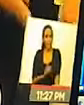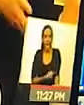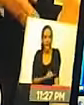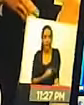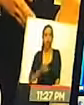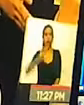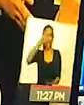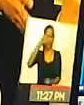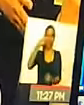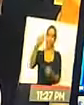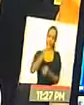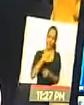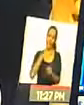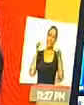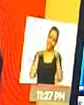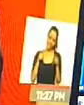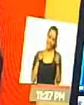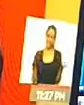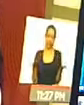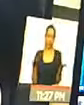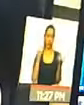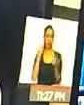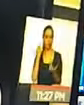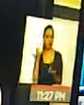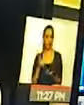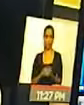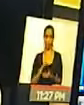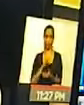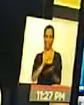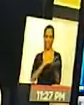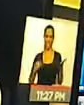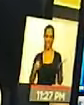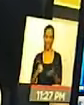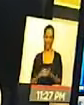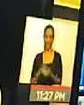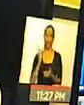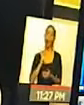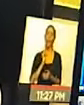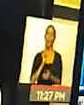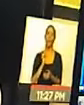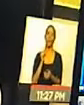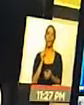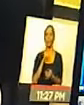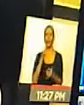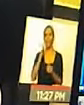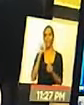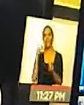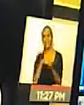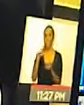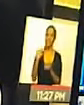da plata, ¿verdad? No te quita. O tú no le das 30 mil y él te da